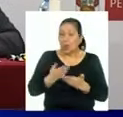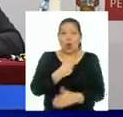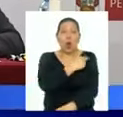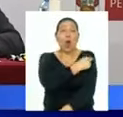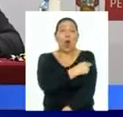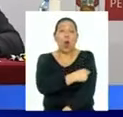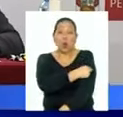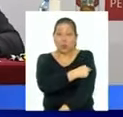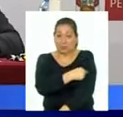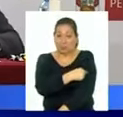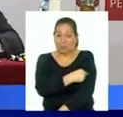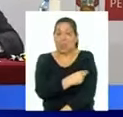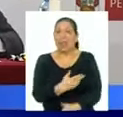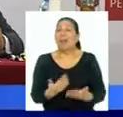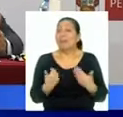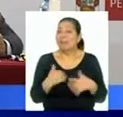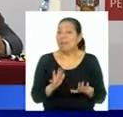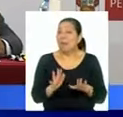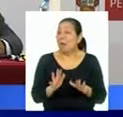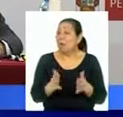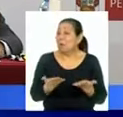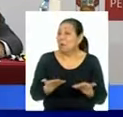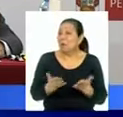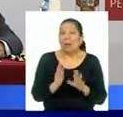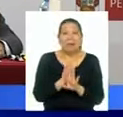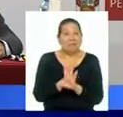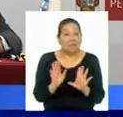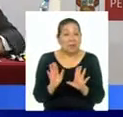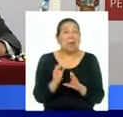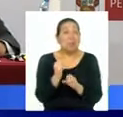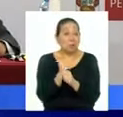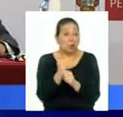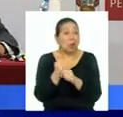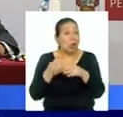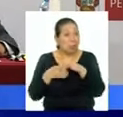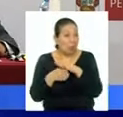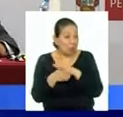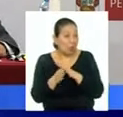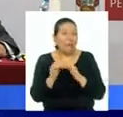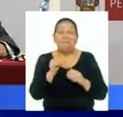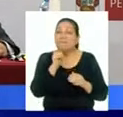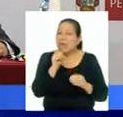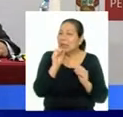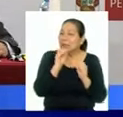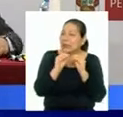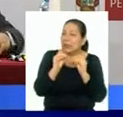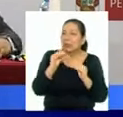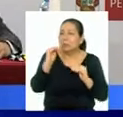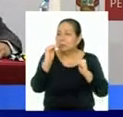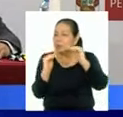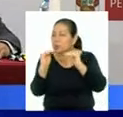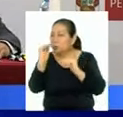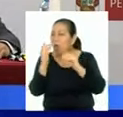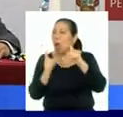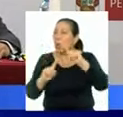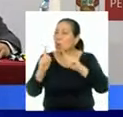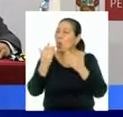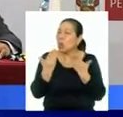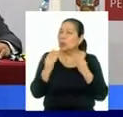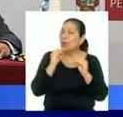hospital que ya prácticamente está listo para funcionar. Solamente falta calibrar algunos